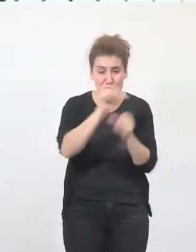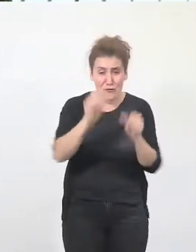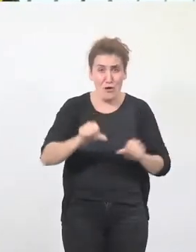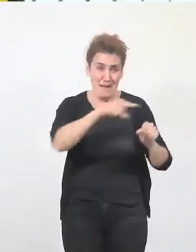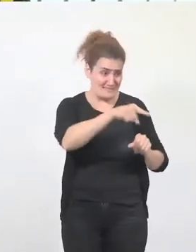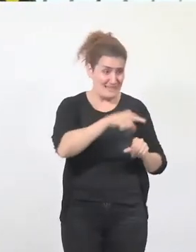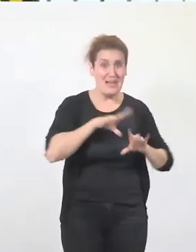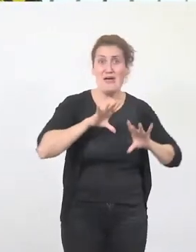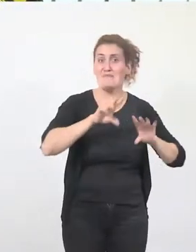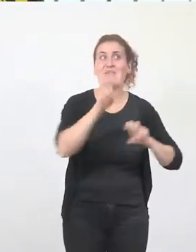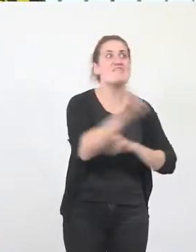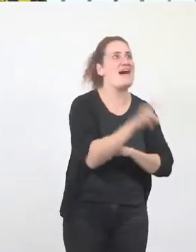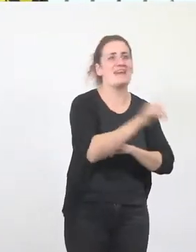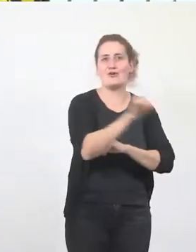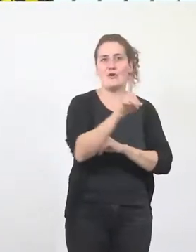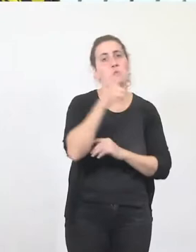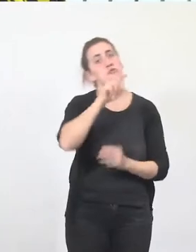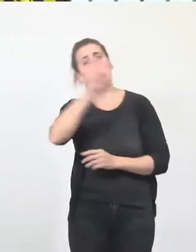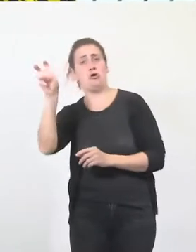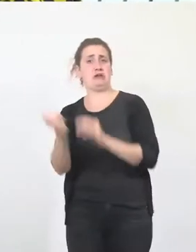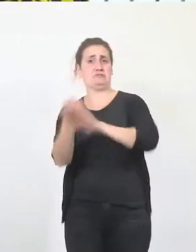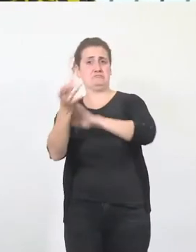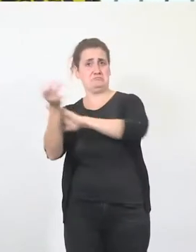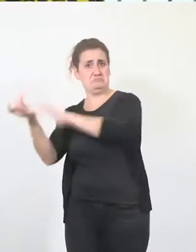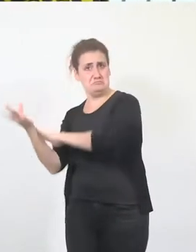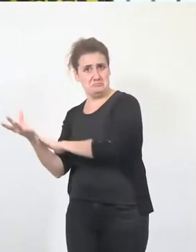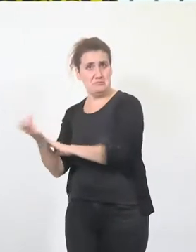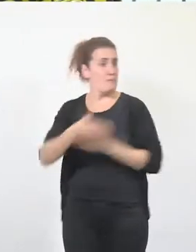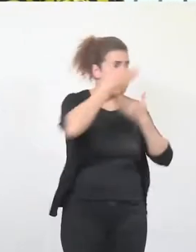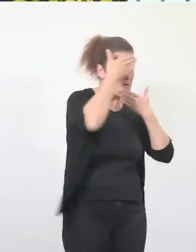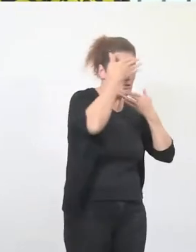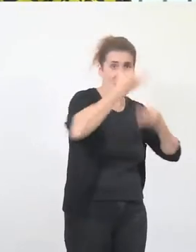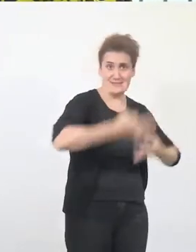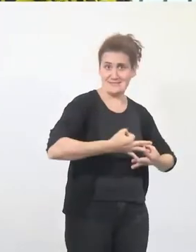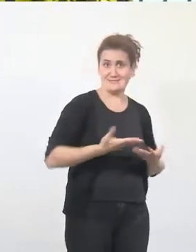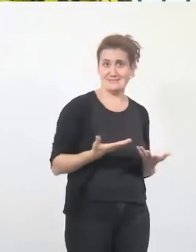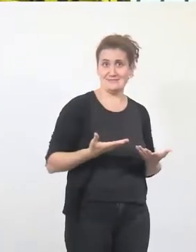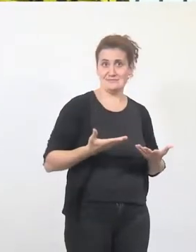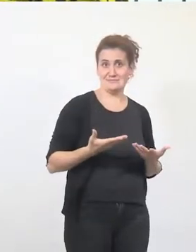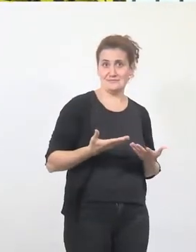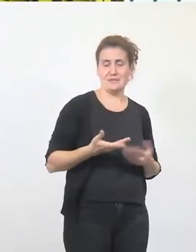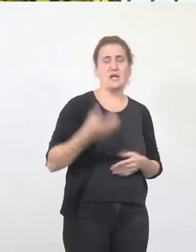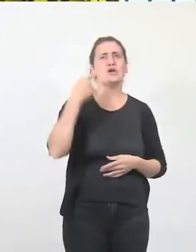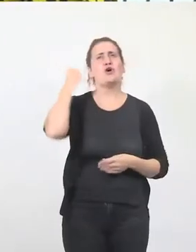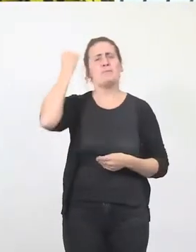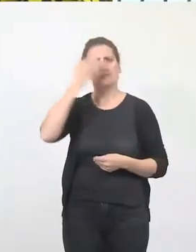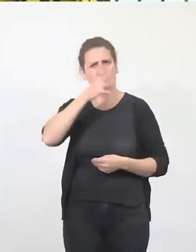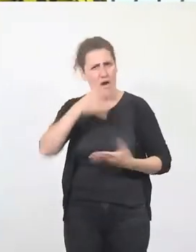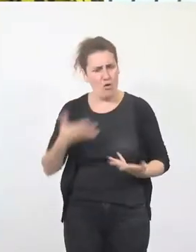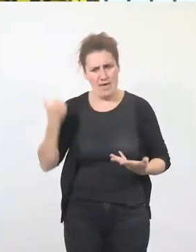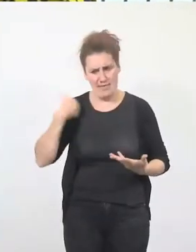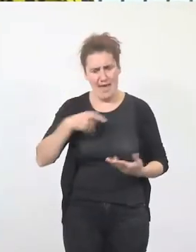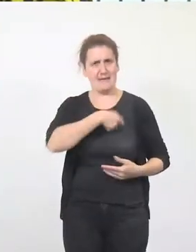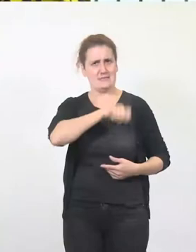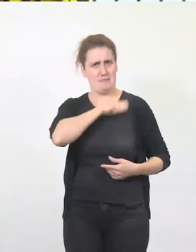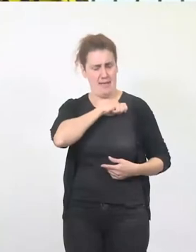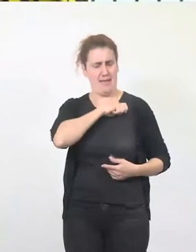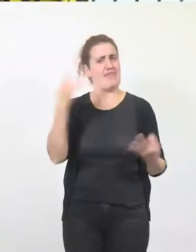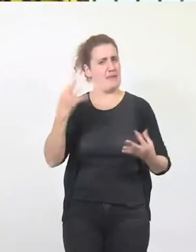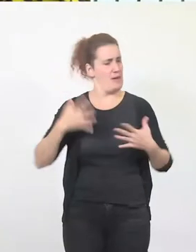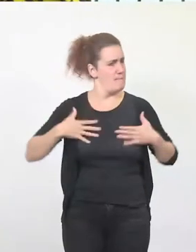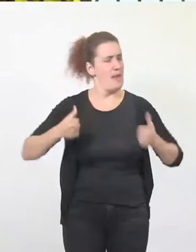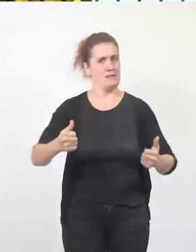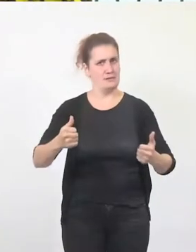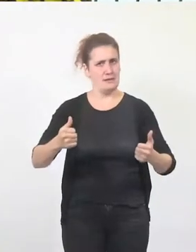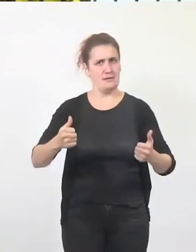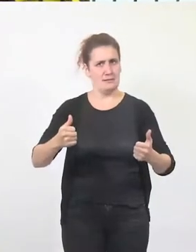formas no son válidas, inventarán otras. Así es Marruecos. Yo creo que ha llegado el momento de que España tiene que